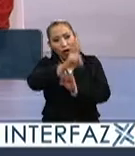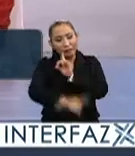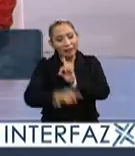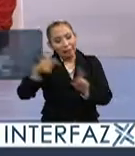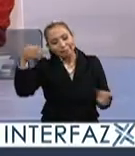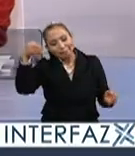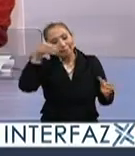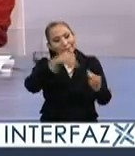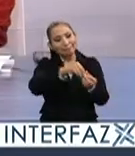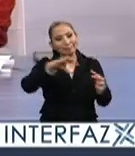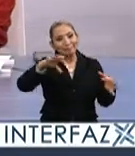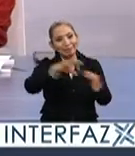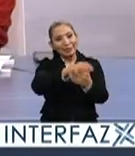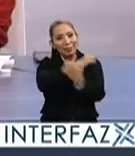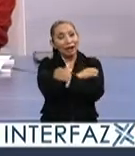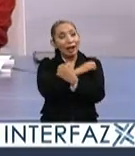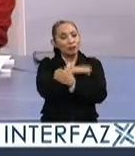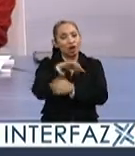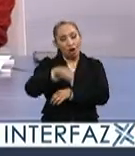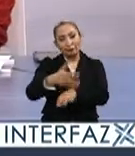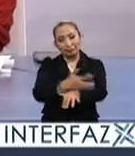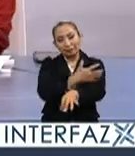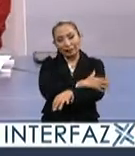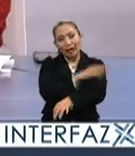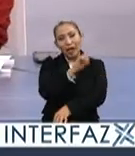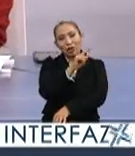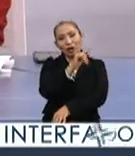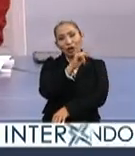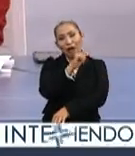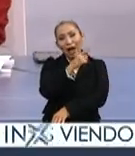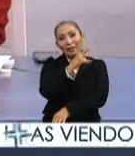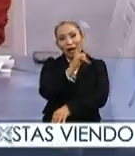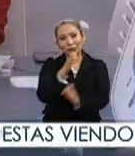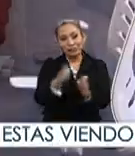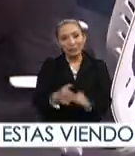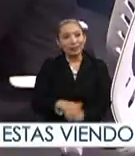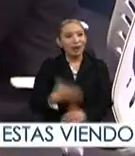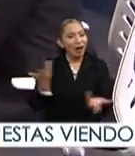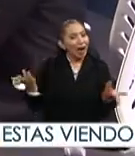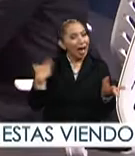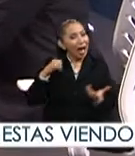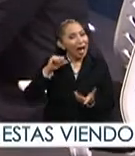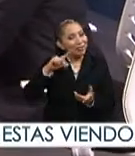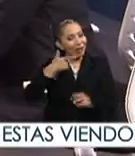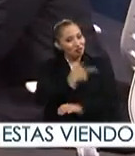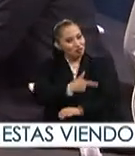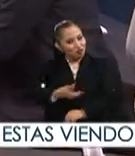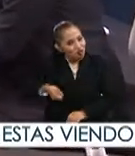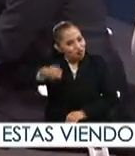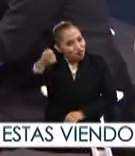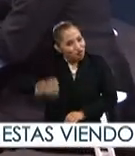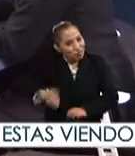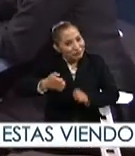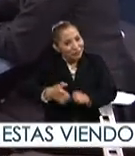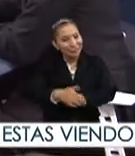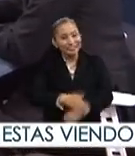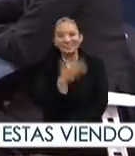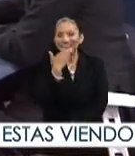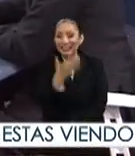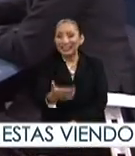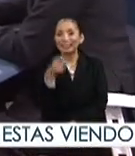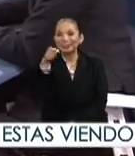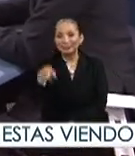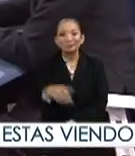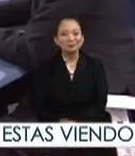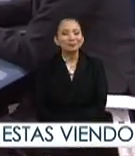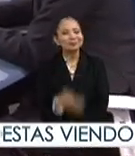está estrechamente relacionado con la educación y hoy tenemos aquí a Eduardo Gaitán. Eduardo, ¿cómo estás? Así es, maestra Ana Cristina Olvera, qué gusto saludarla. ¿Cómo estás? Muy bien, muy bien. ¿Y